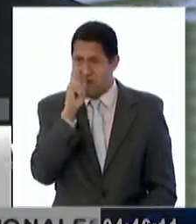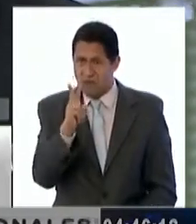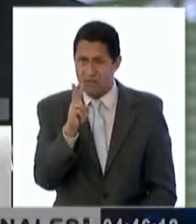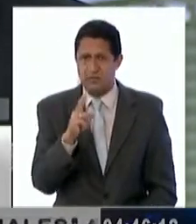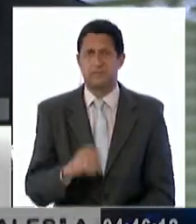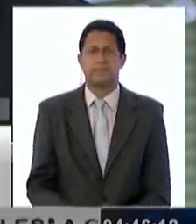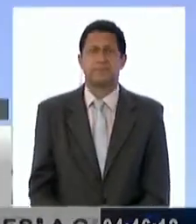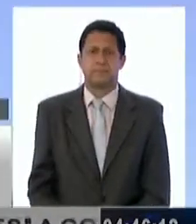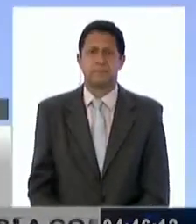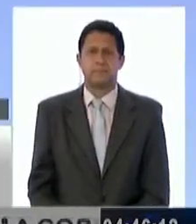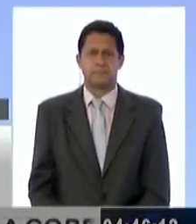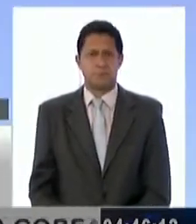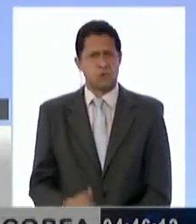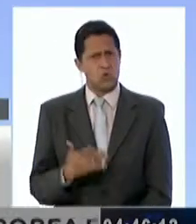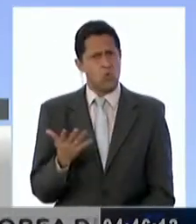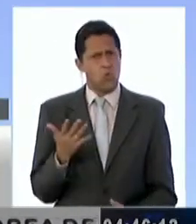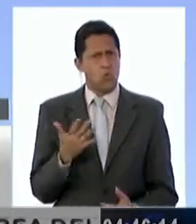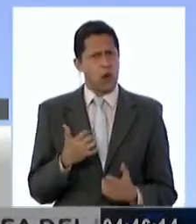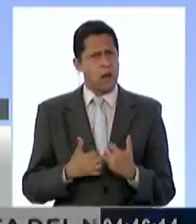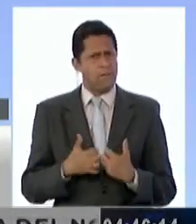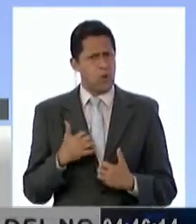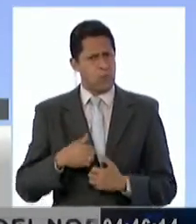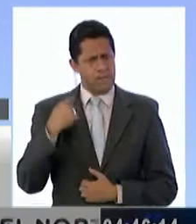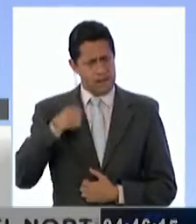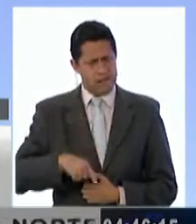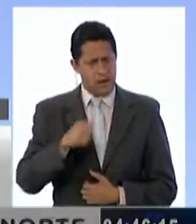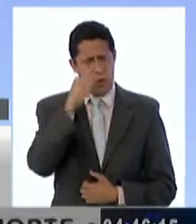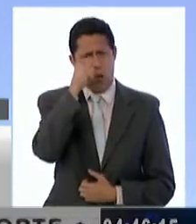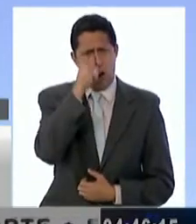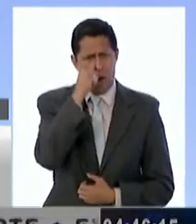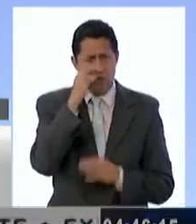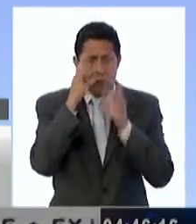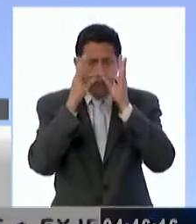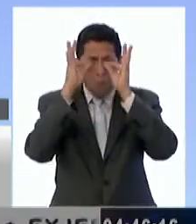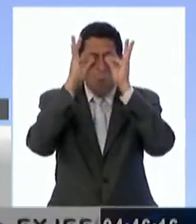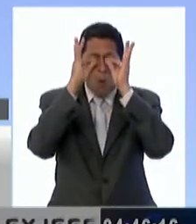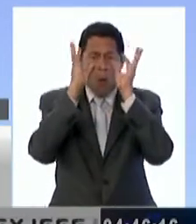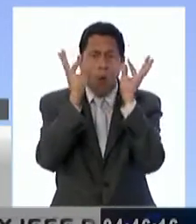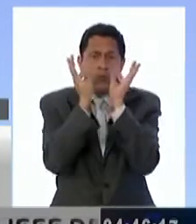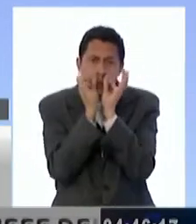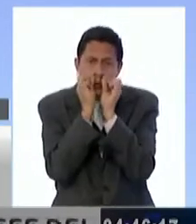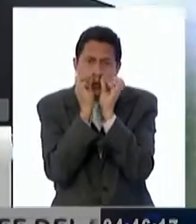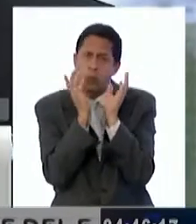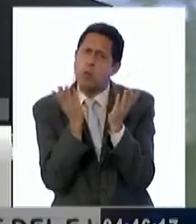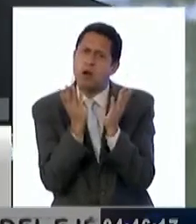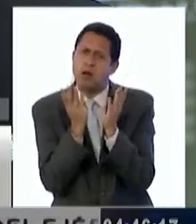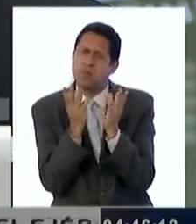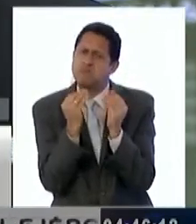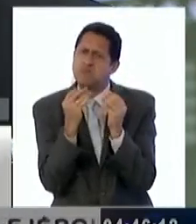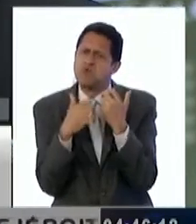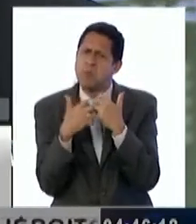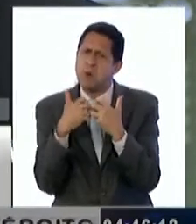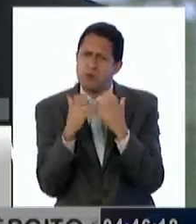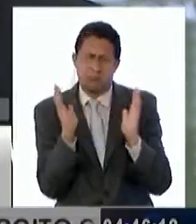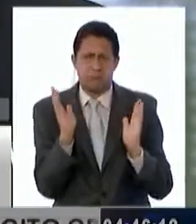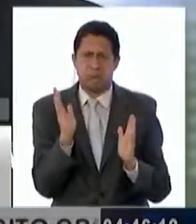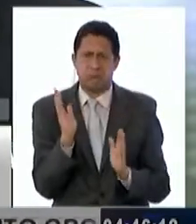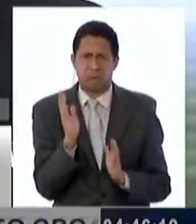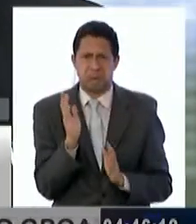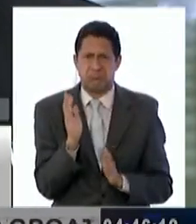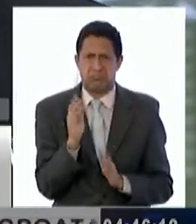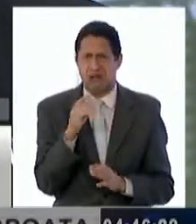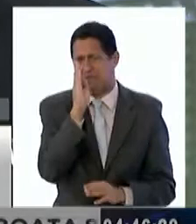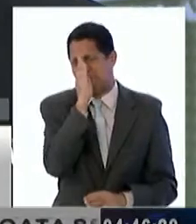eso directamente cuáles son las complicaciones que pudiera tener una rinoplastia abierta y una cerrada hay muchas complicaciones básicamente las